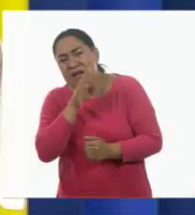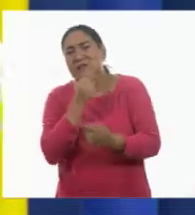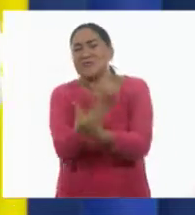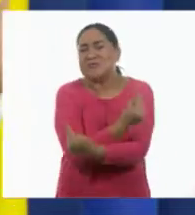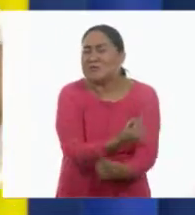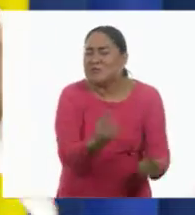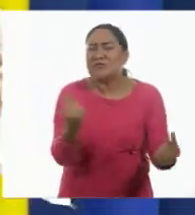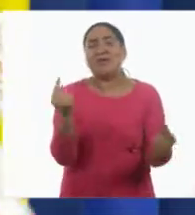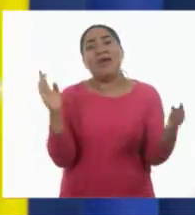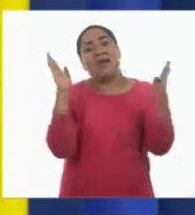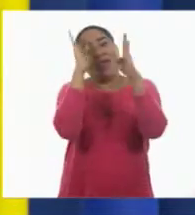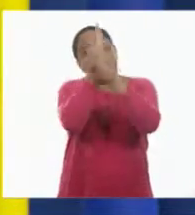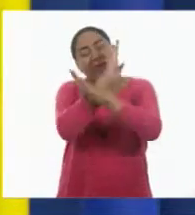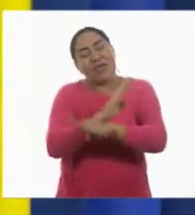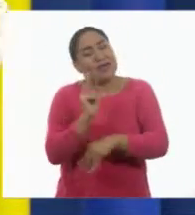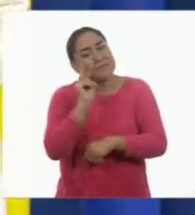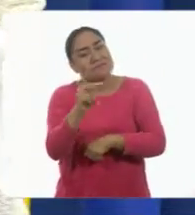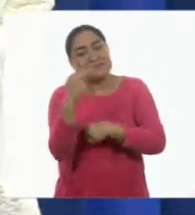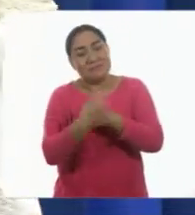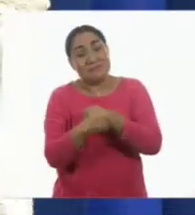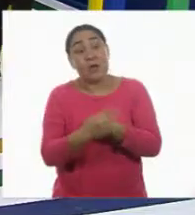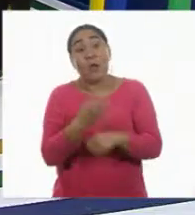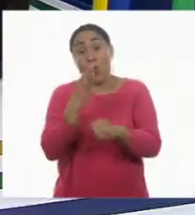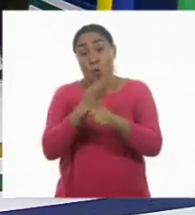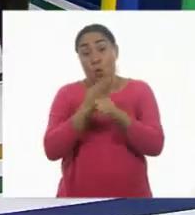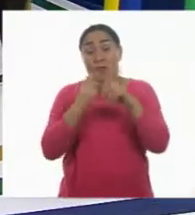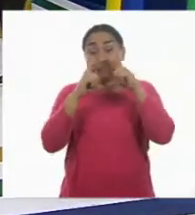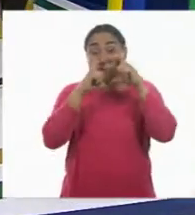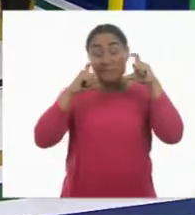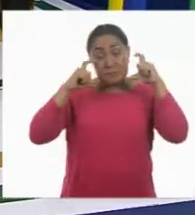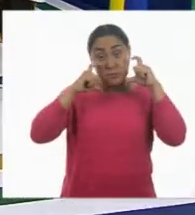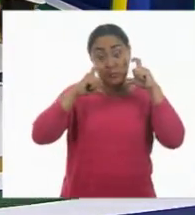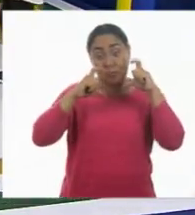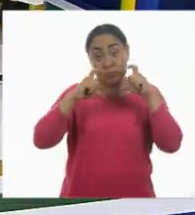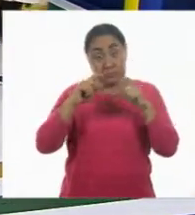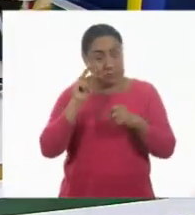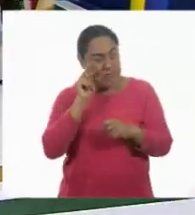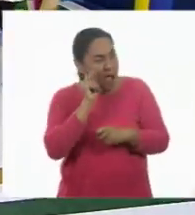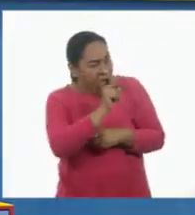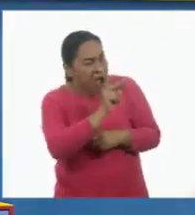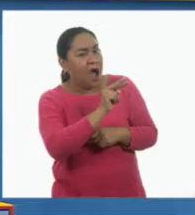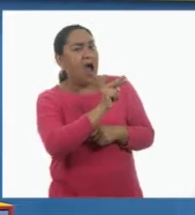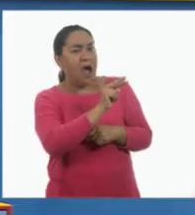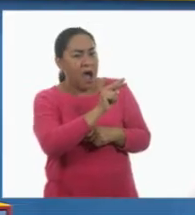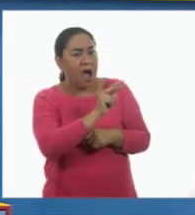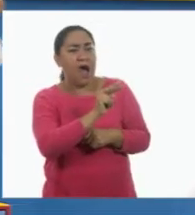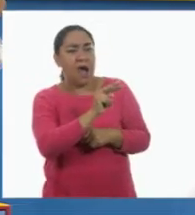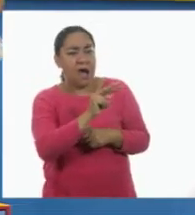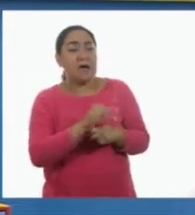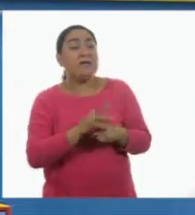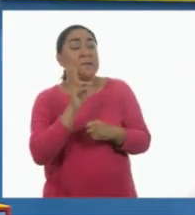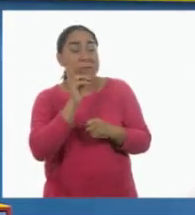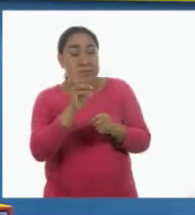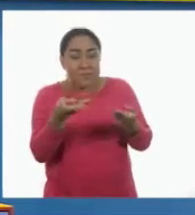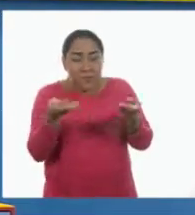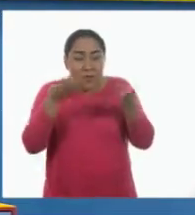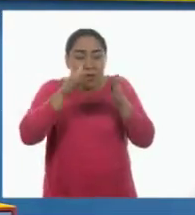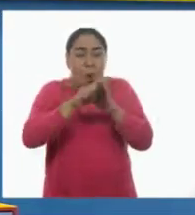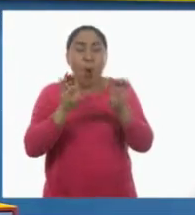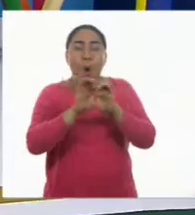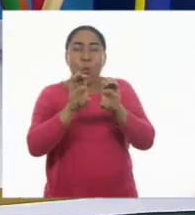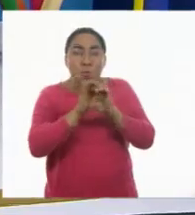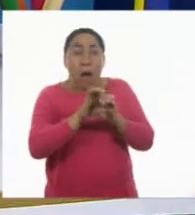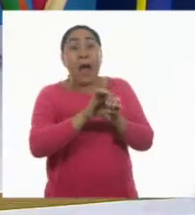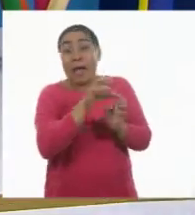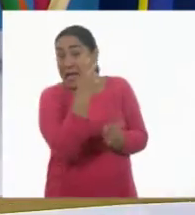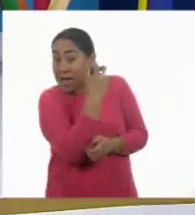niños se están Todos. divirtiendo muchísimo. Vamos a guardar el cubrebocas. ¿Vi cómo te lo quitaste? Que era por exactamente sin tocarlo. Y esa es